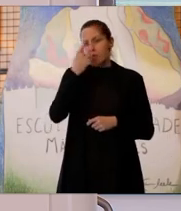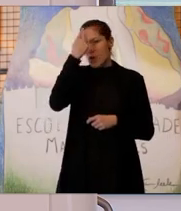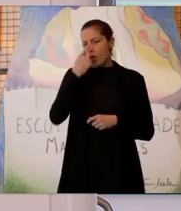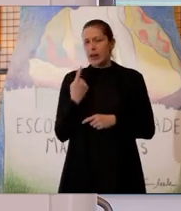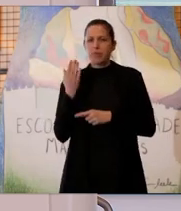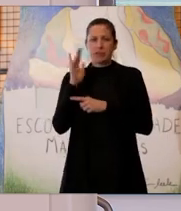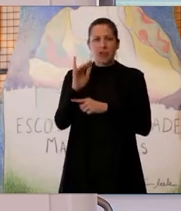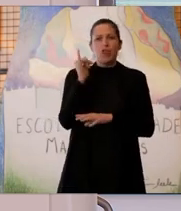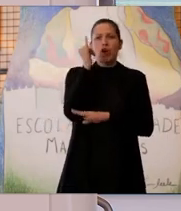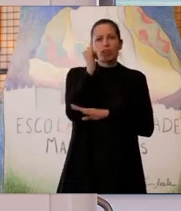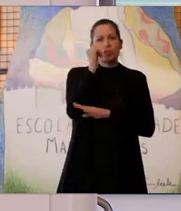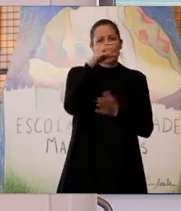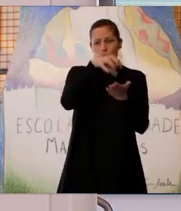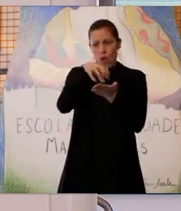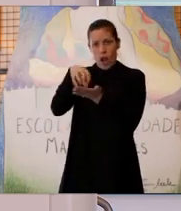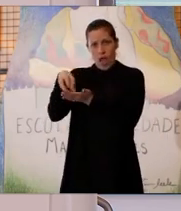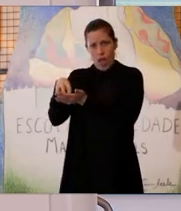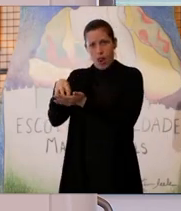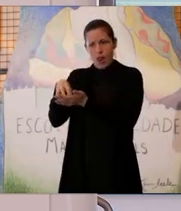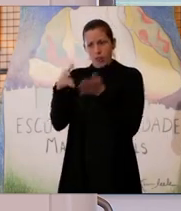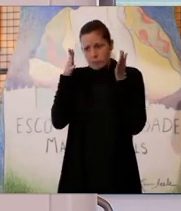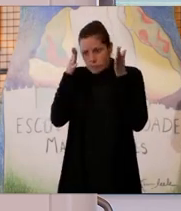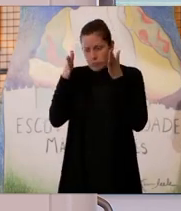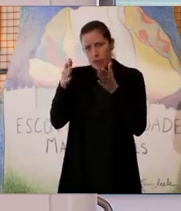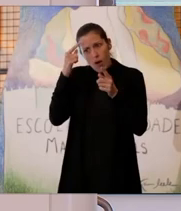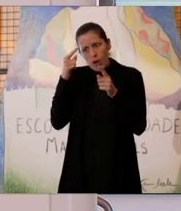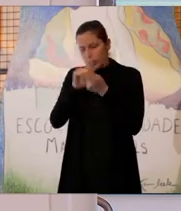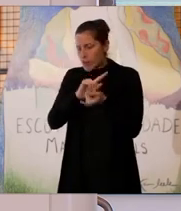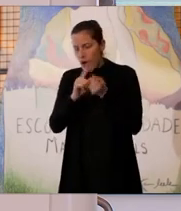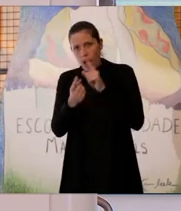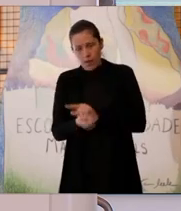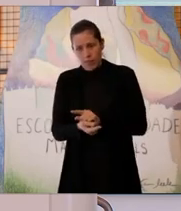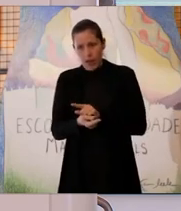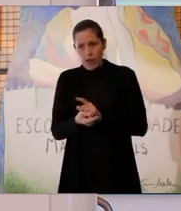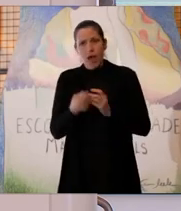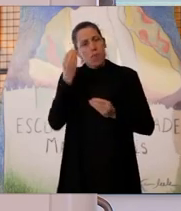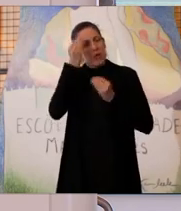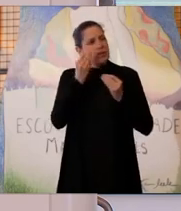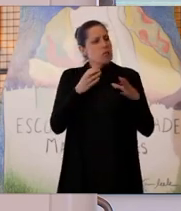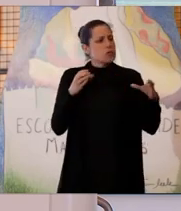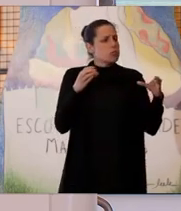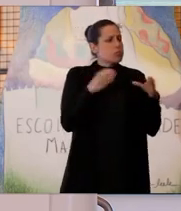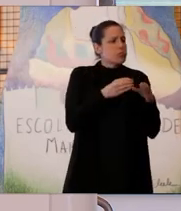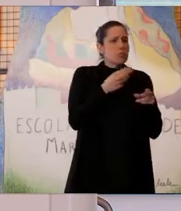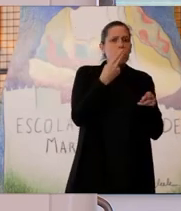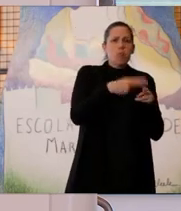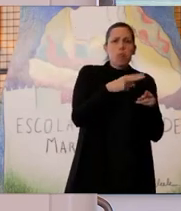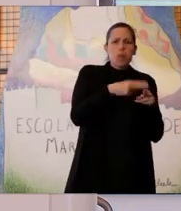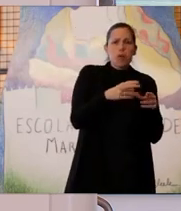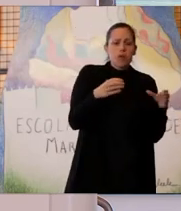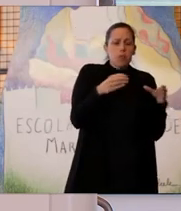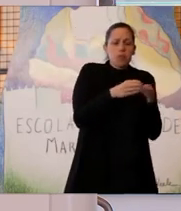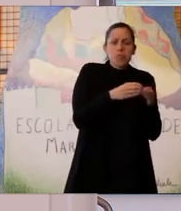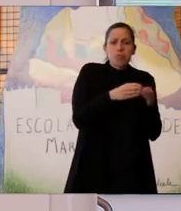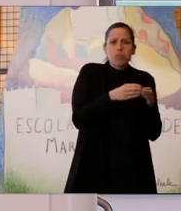en los cargos institucionales para cambiar las cosas y a veces hemos creído que no era importante estar en el partido en los partidos hay que estar hay